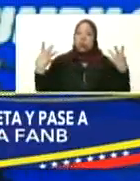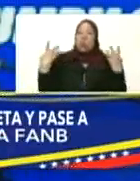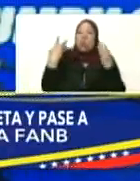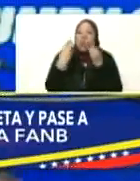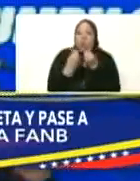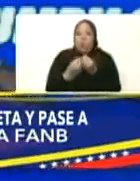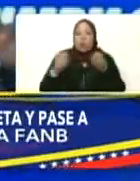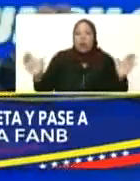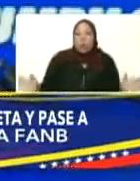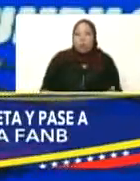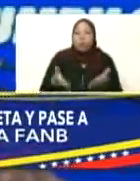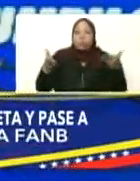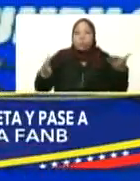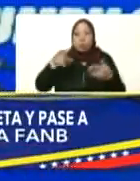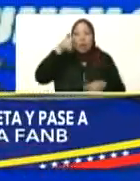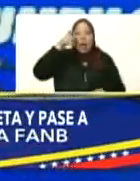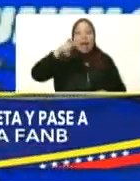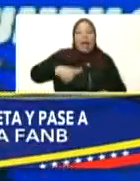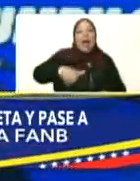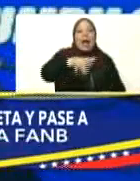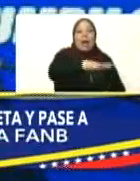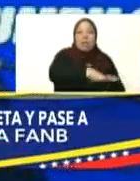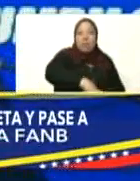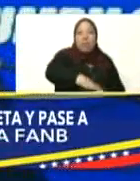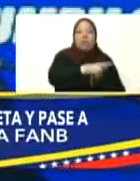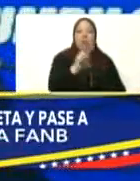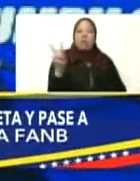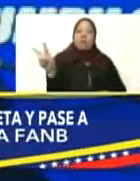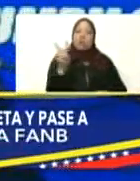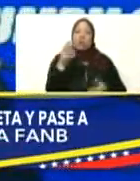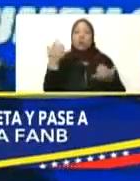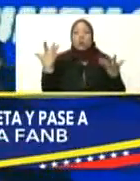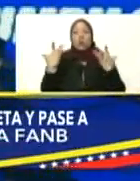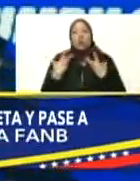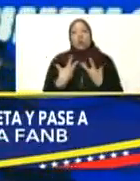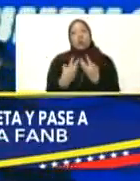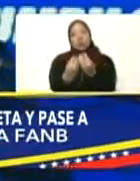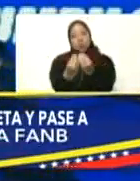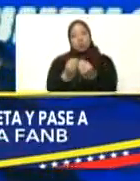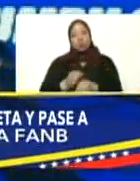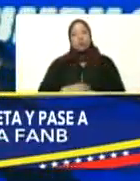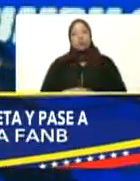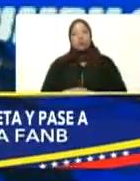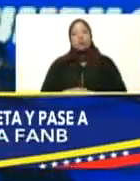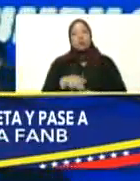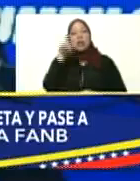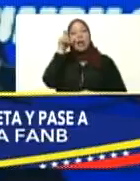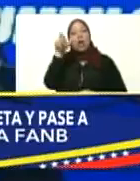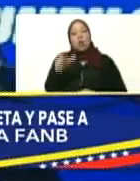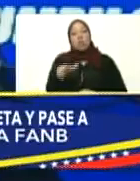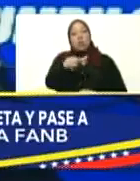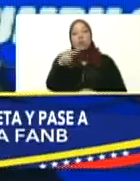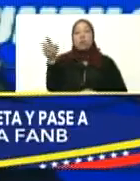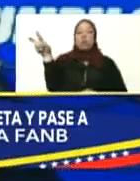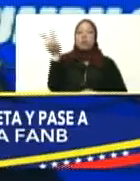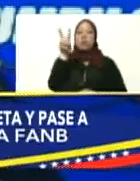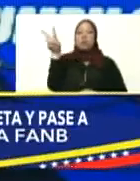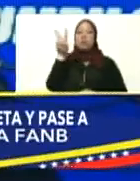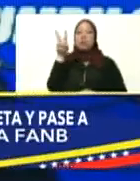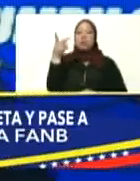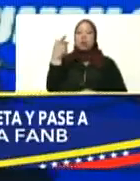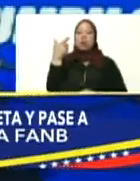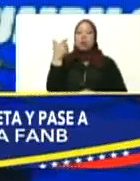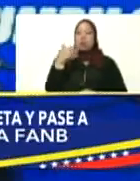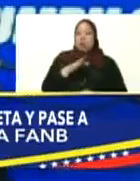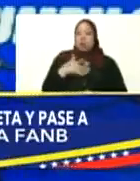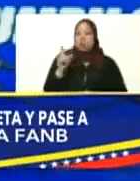pueblo de Venezuela engalanan este acto de ascenso conjunto. Pueblo de Venezuela, no es poca